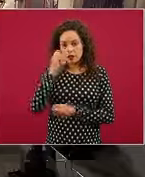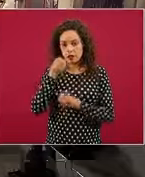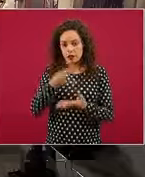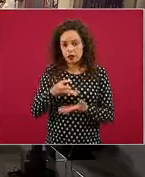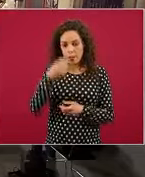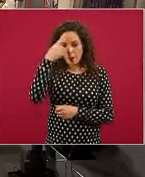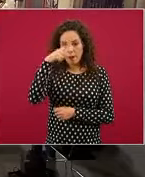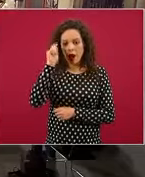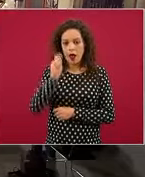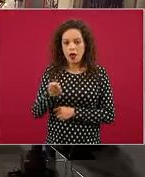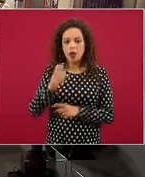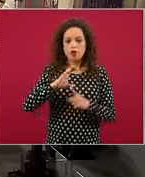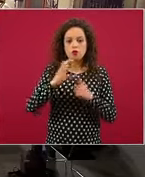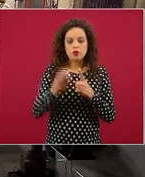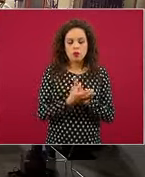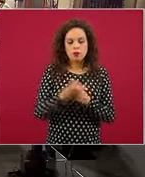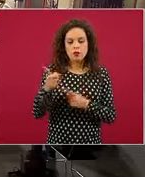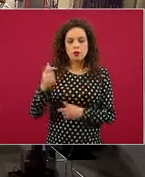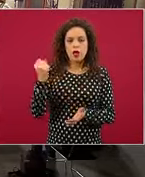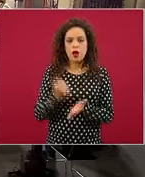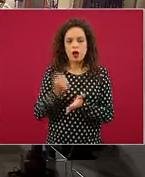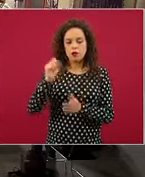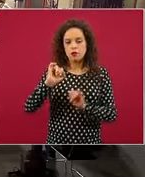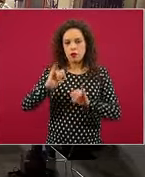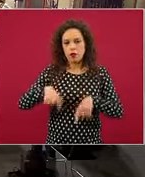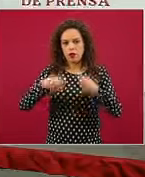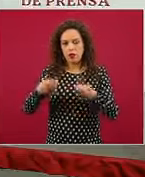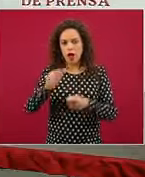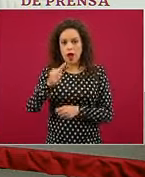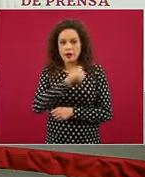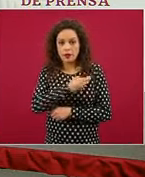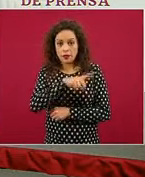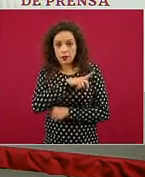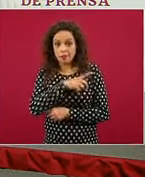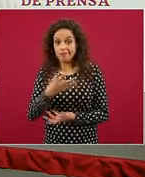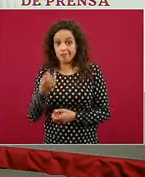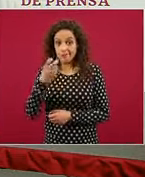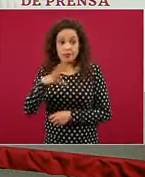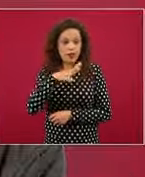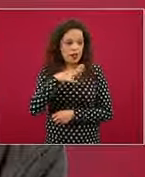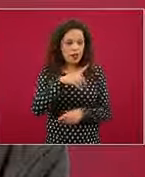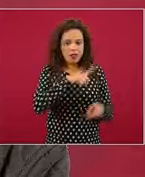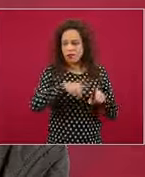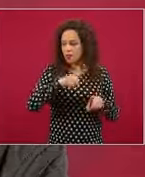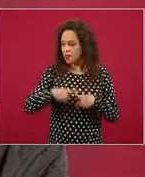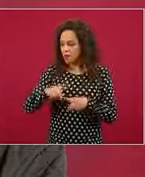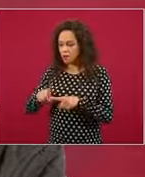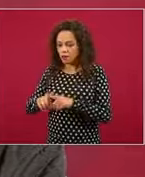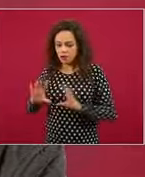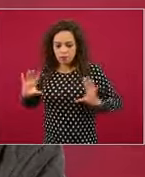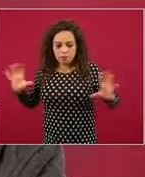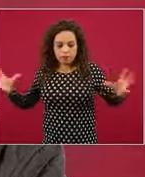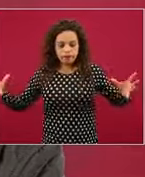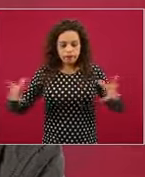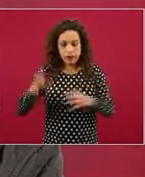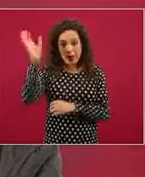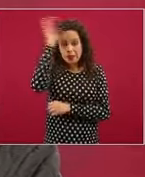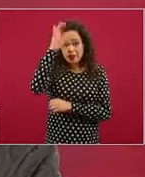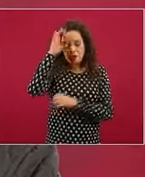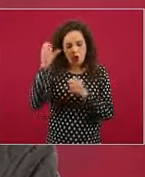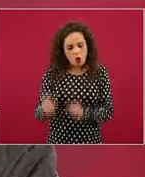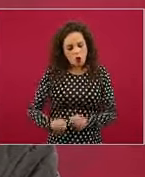de Autorización Sanitaria. Entonces estamos, se podría decir, blindando para que exista el mayor rigor científico,